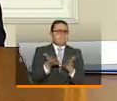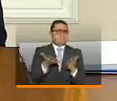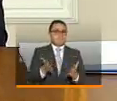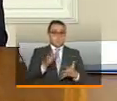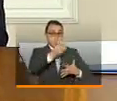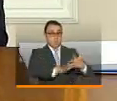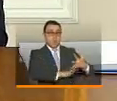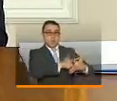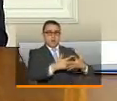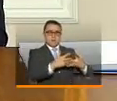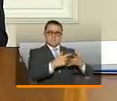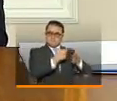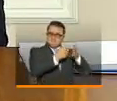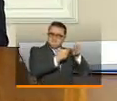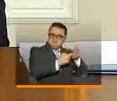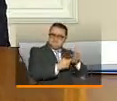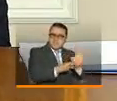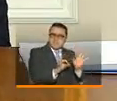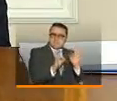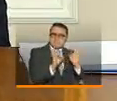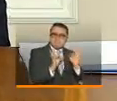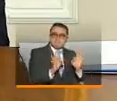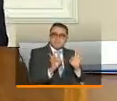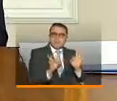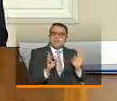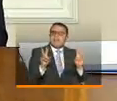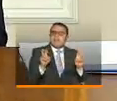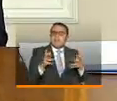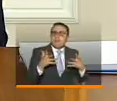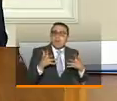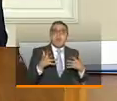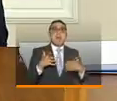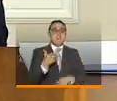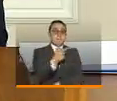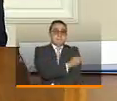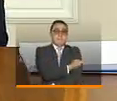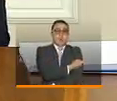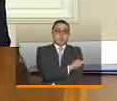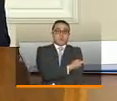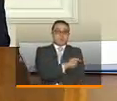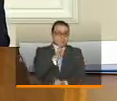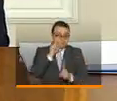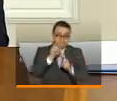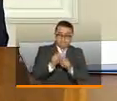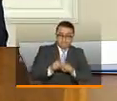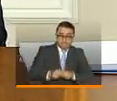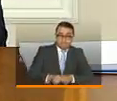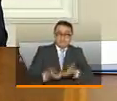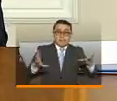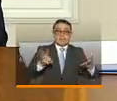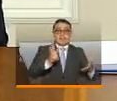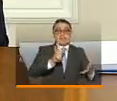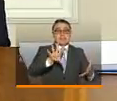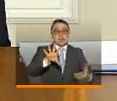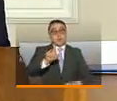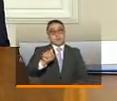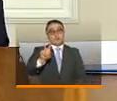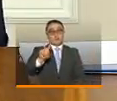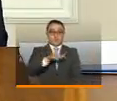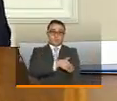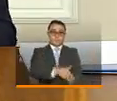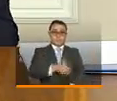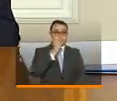cronograma toda lo que corresponde al ciclo de vacunación en el país para llegar a esos 35.2 millones de colombianos. Lo